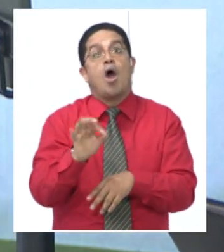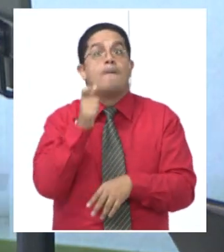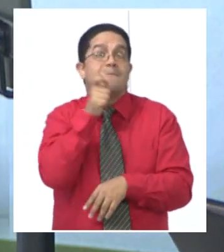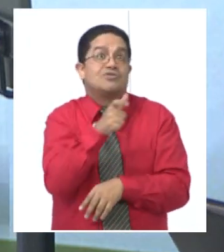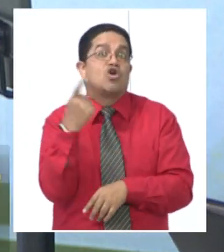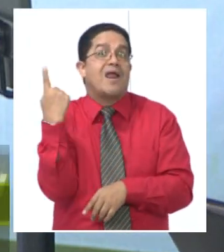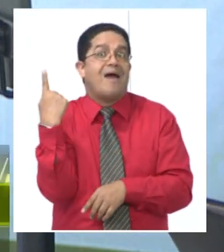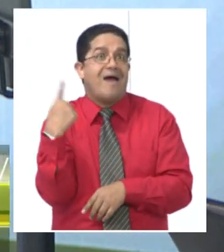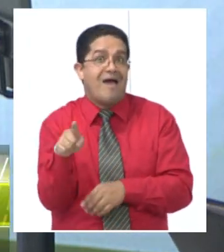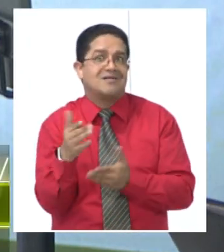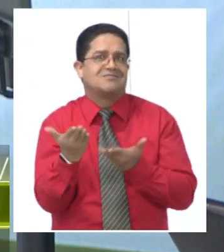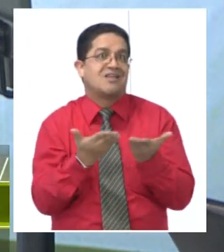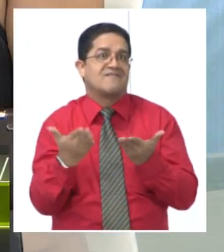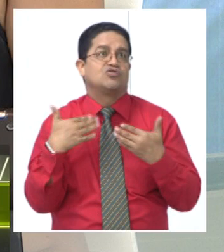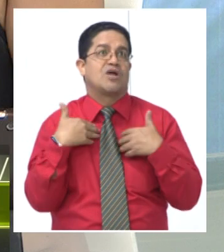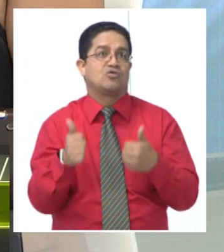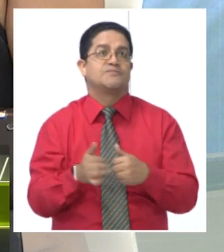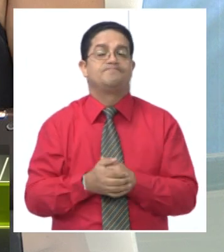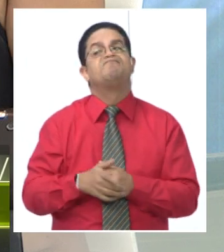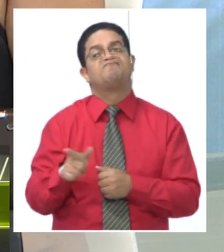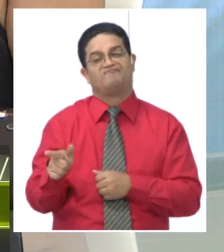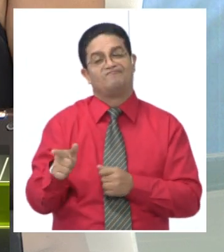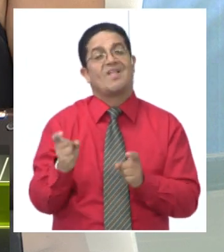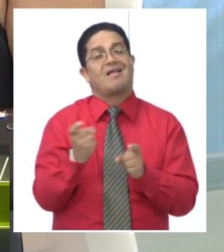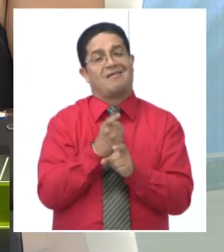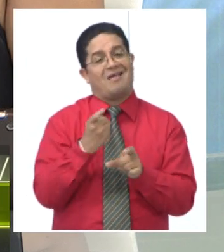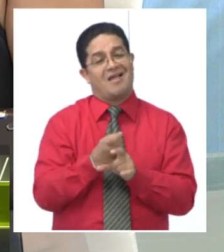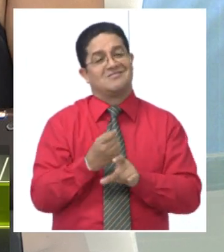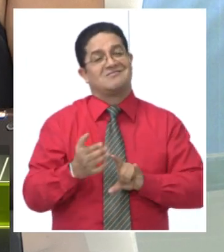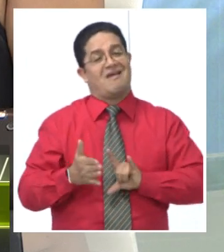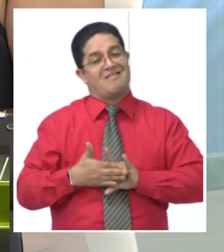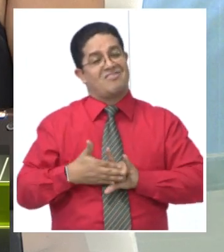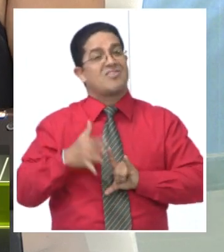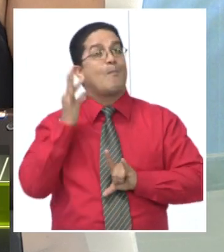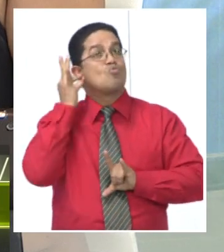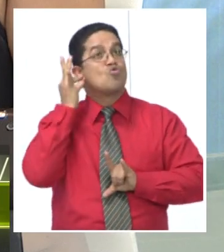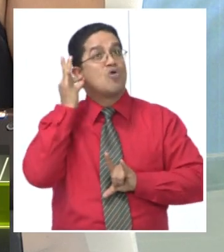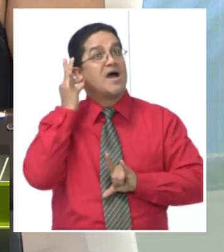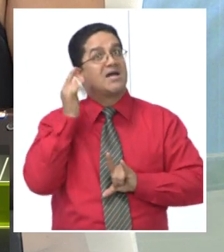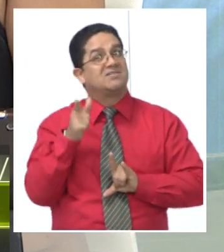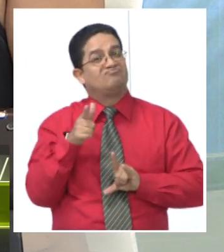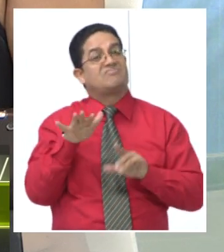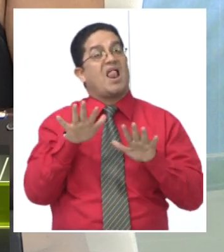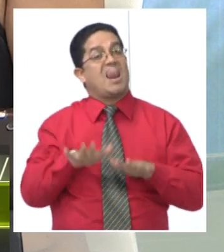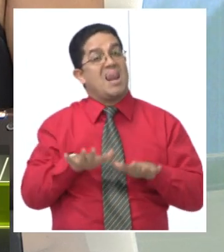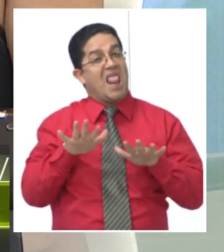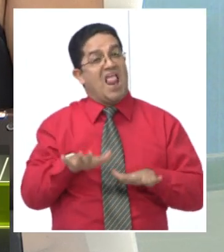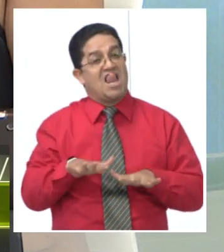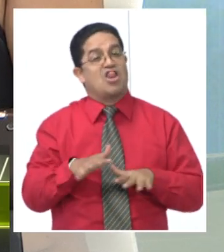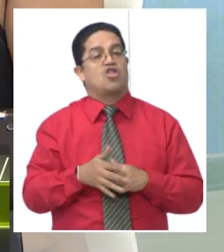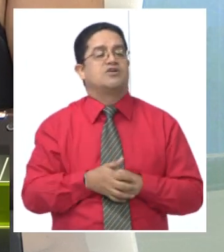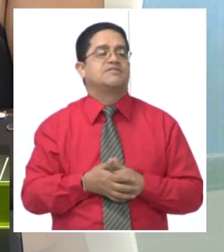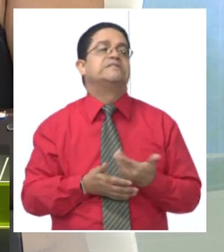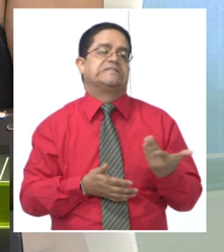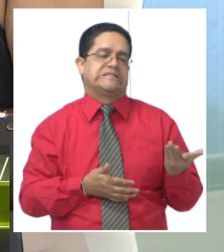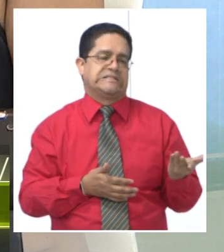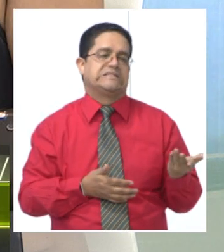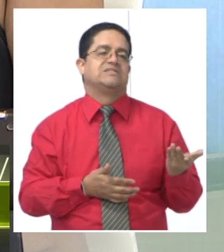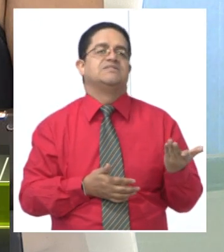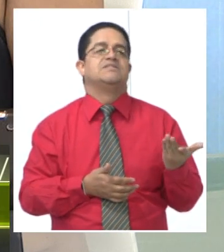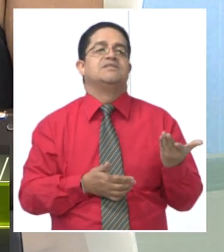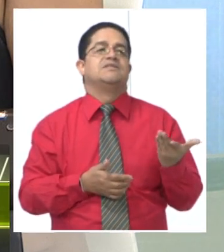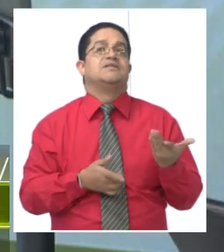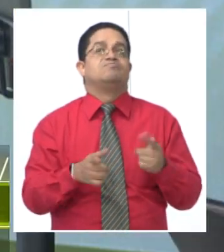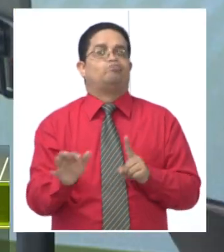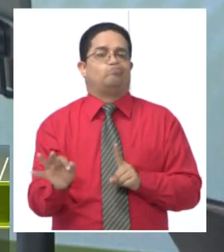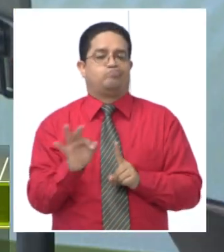salud. Claro, el cáncer de cuello uterino también es un cáncer que se va desarrollando bastante lento, ¿no?, en el organismo de la mujer. Siempre y cuando no tenga HIV.